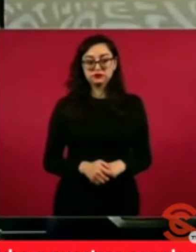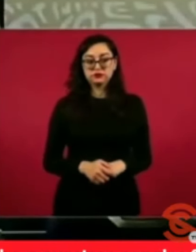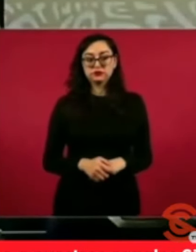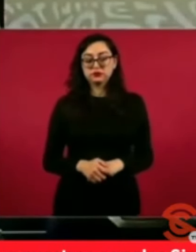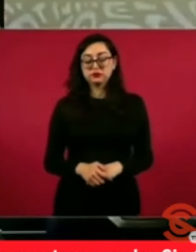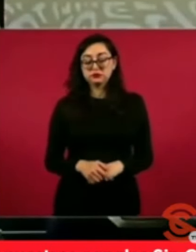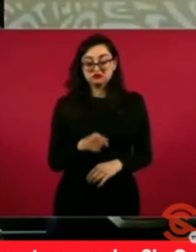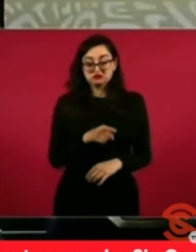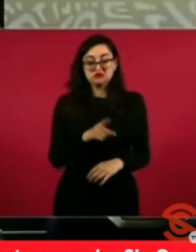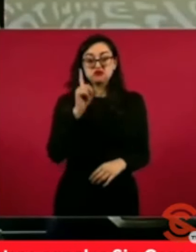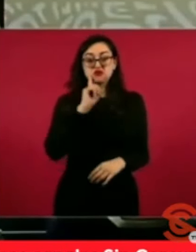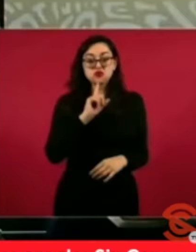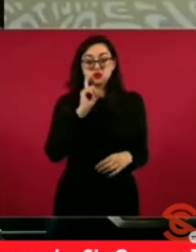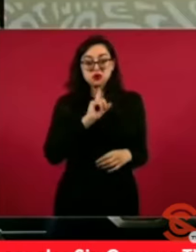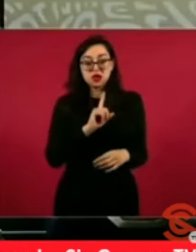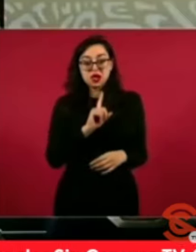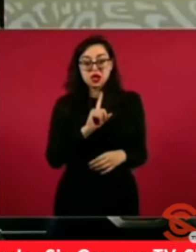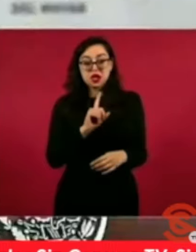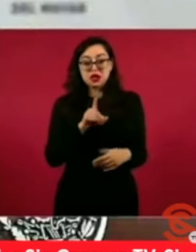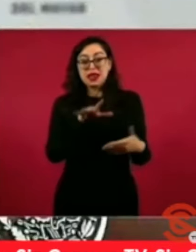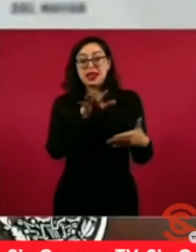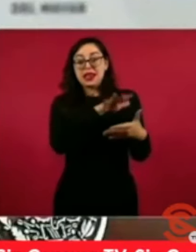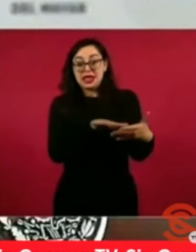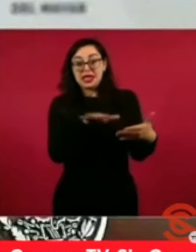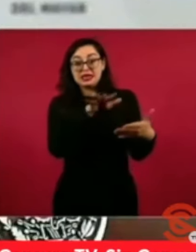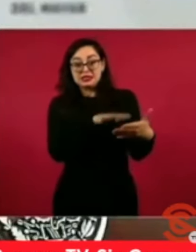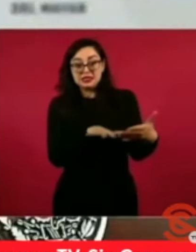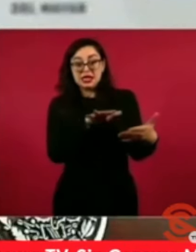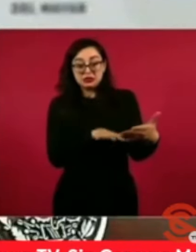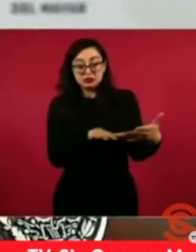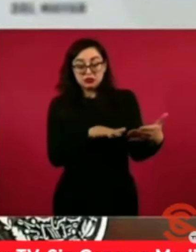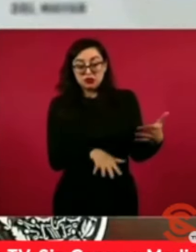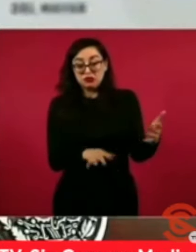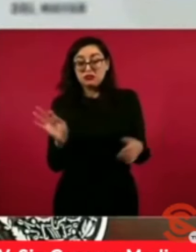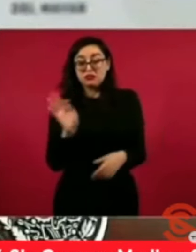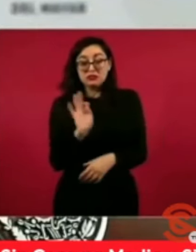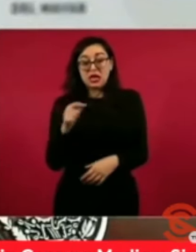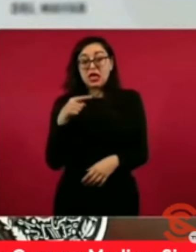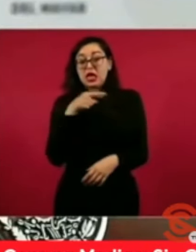¿sí? Y es muy probable que ella no haya hecho eso,